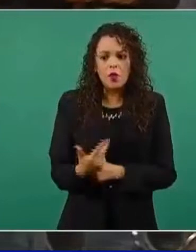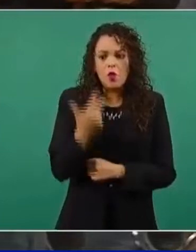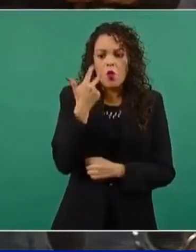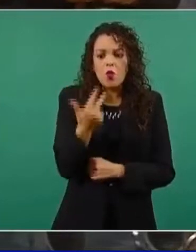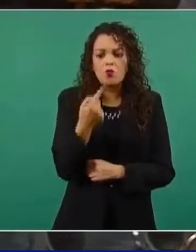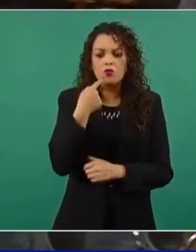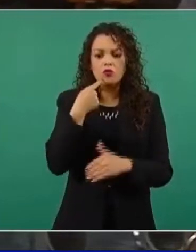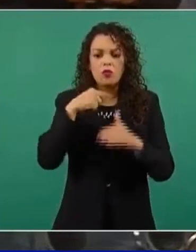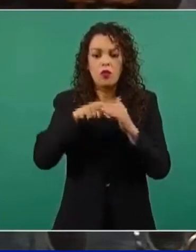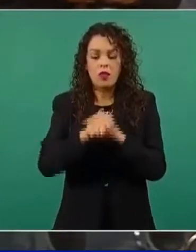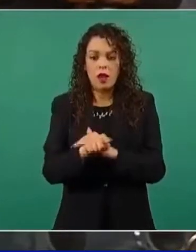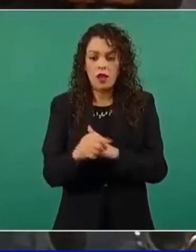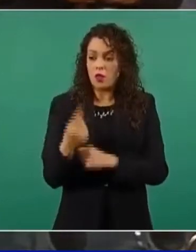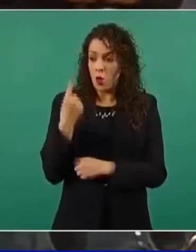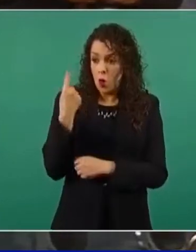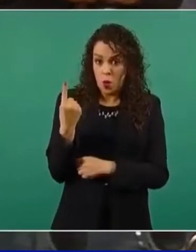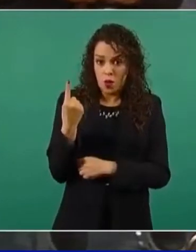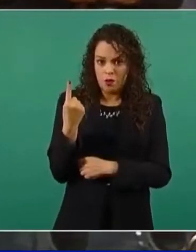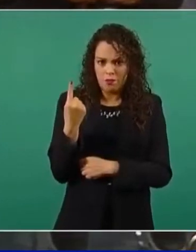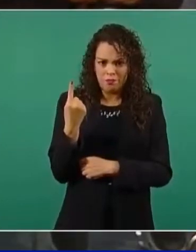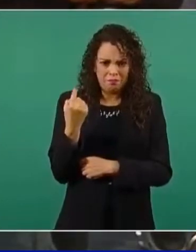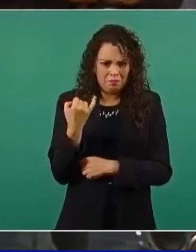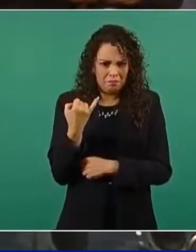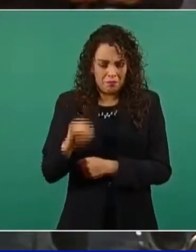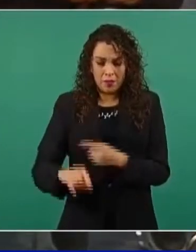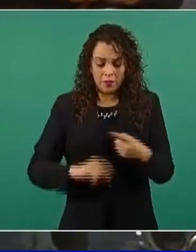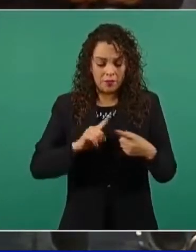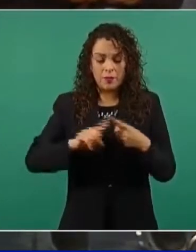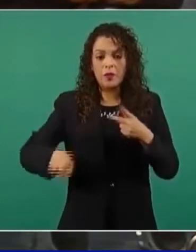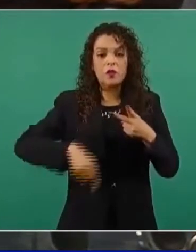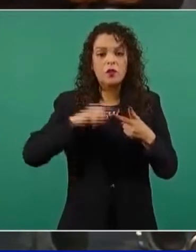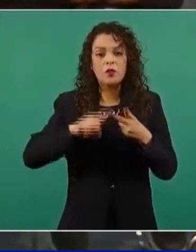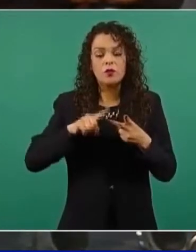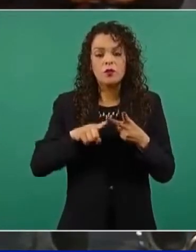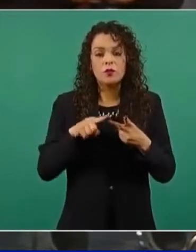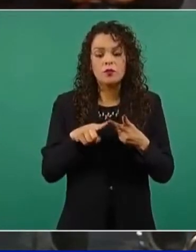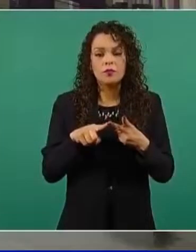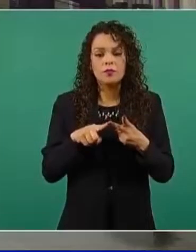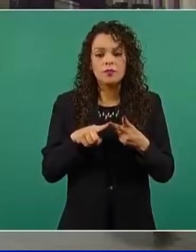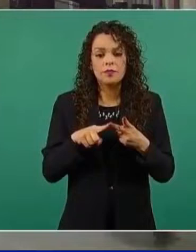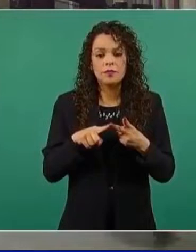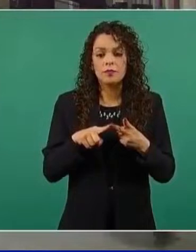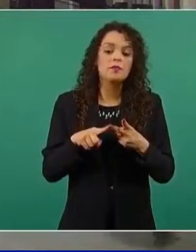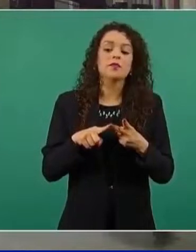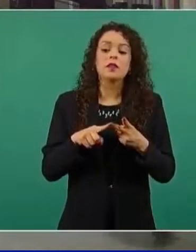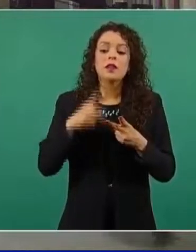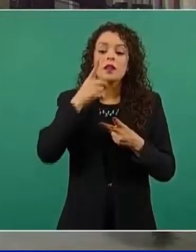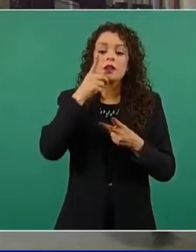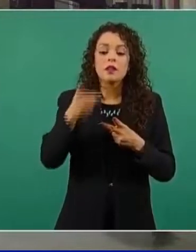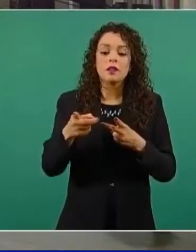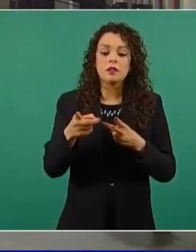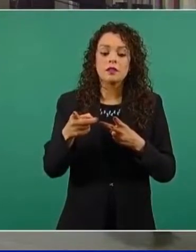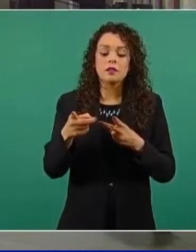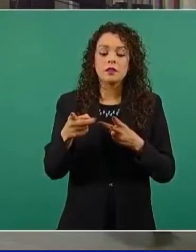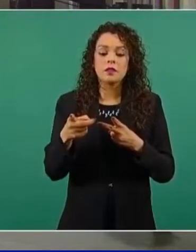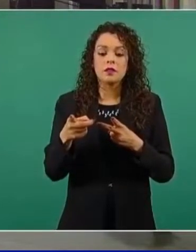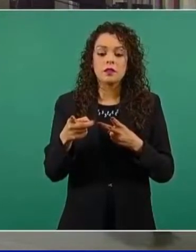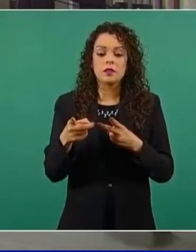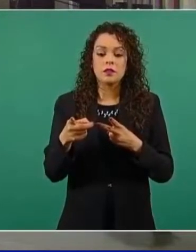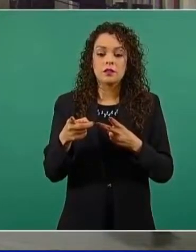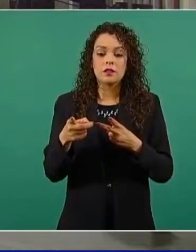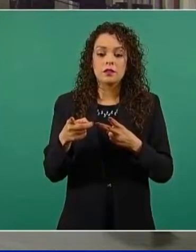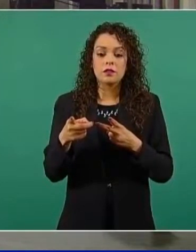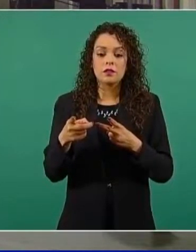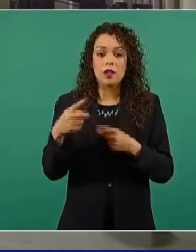delitos inverosímiles y otra porque supuestamente se me acusa de haber despojado a